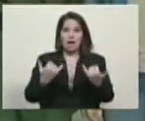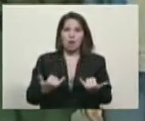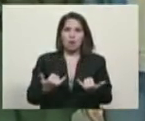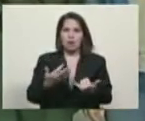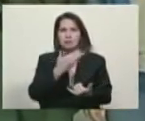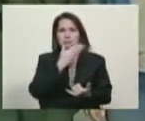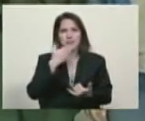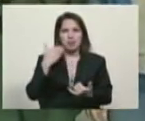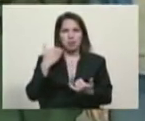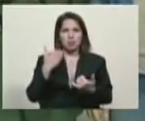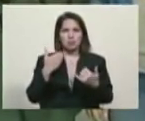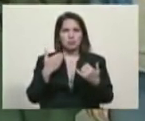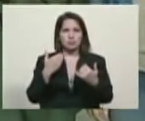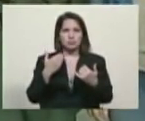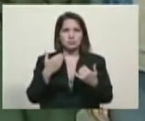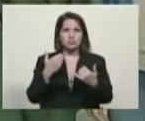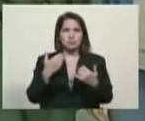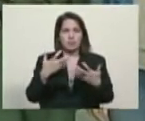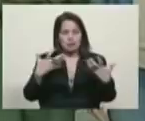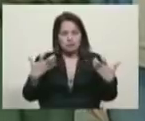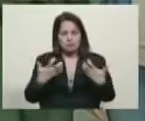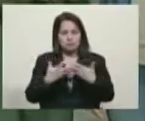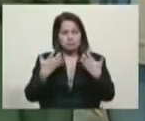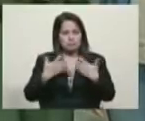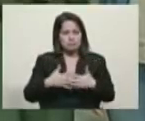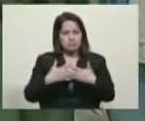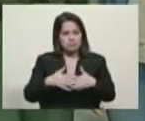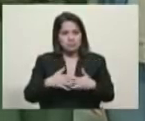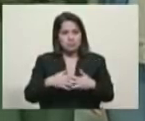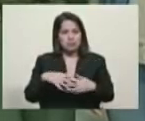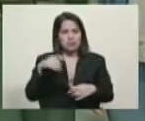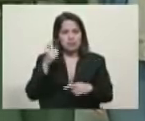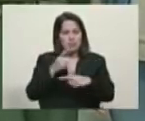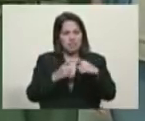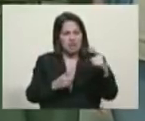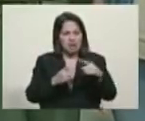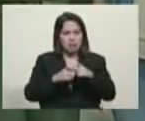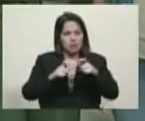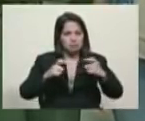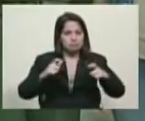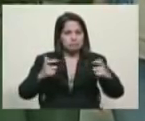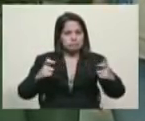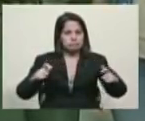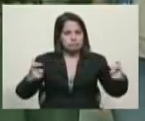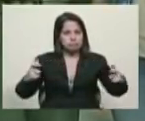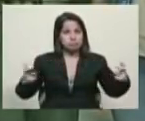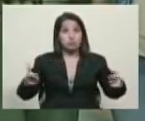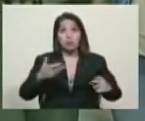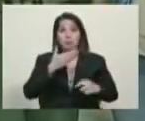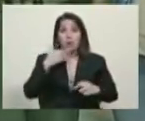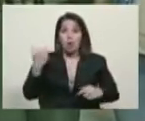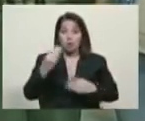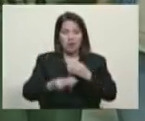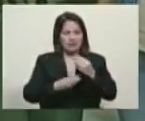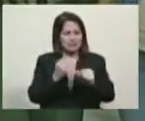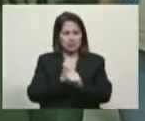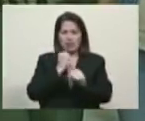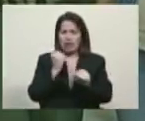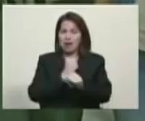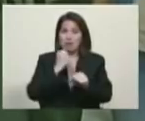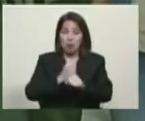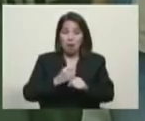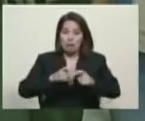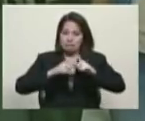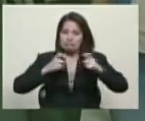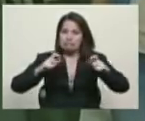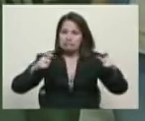capacidad mediana. La intención es que vaya creciendo. En conjunto haremos todo lo que sea pertinente para la